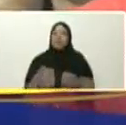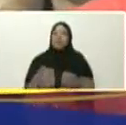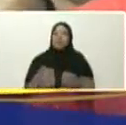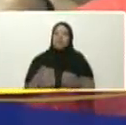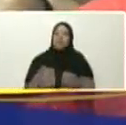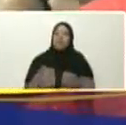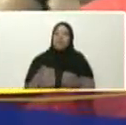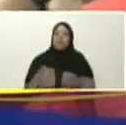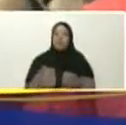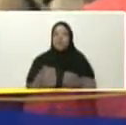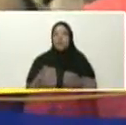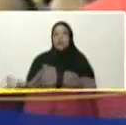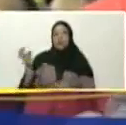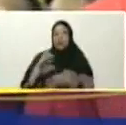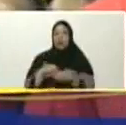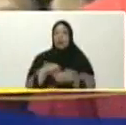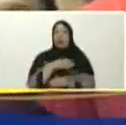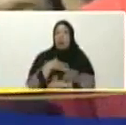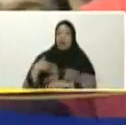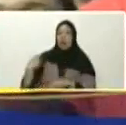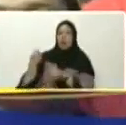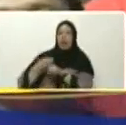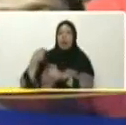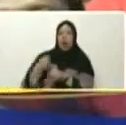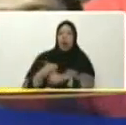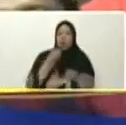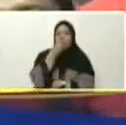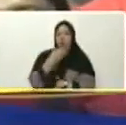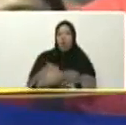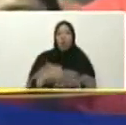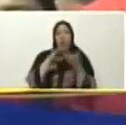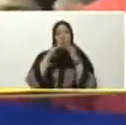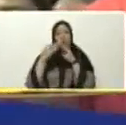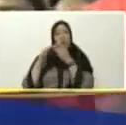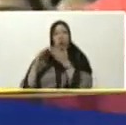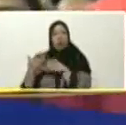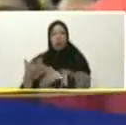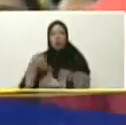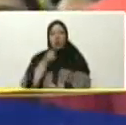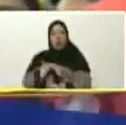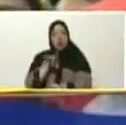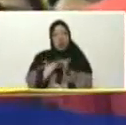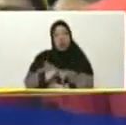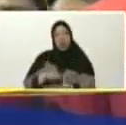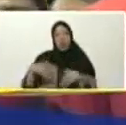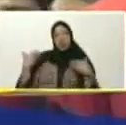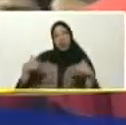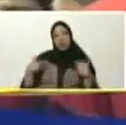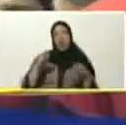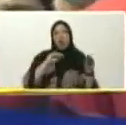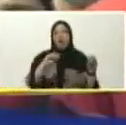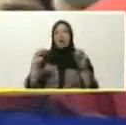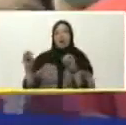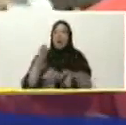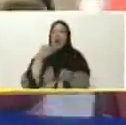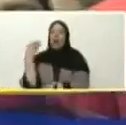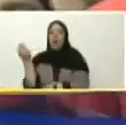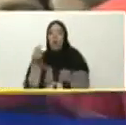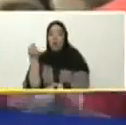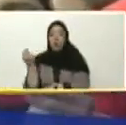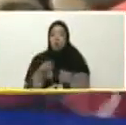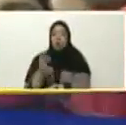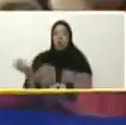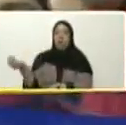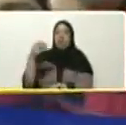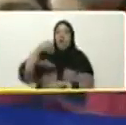Entré a la UVC porque de verdad quería hacer un buen trabajo con la comunidad, que la gente se sintiera alegre, llamar a los jóvenes para tener más votos,